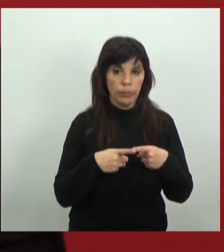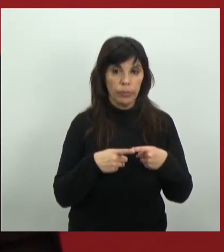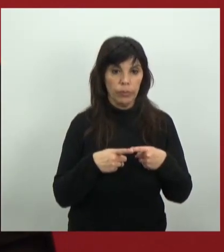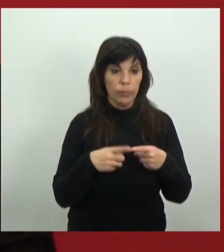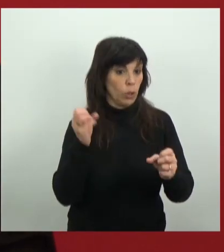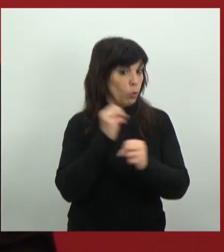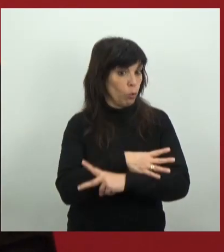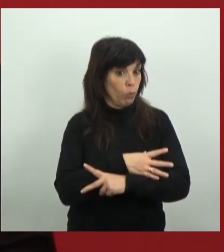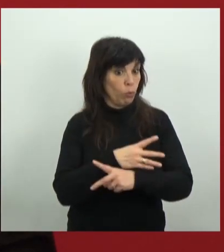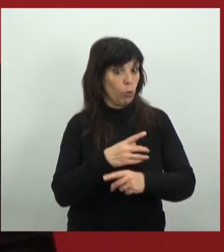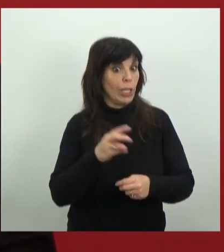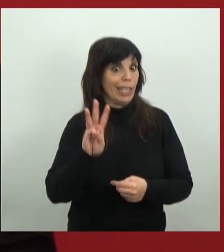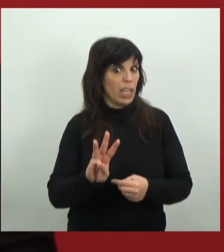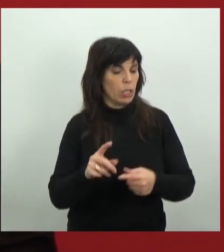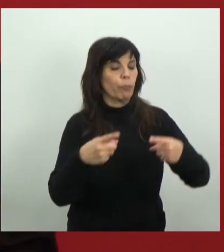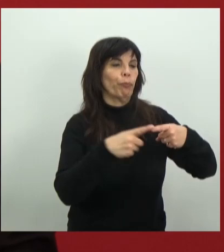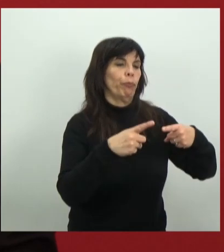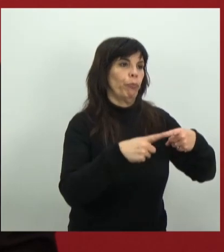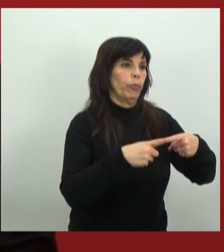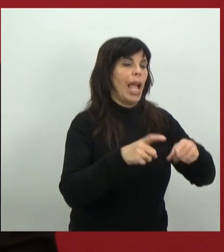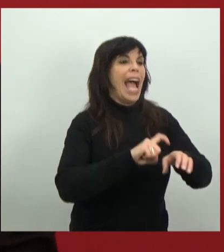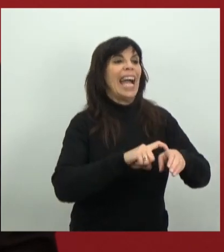No confundas un mal carácter